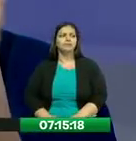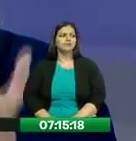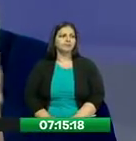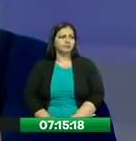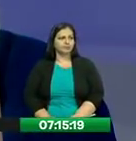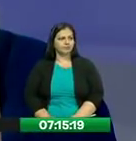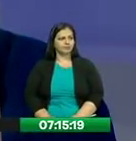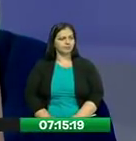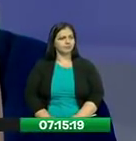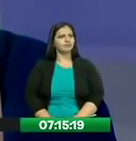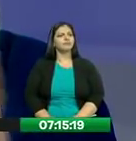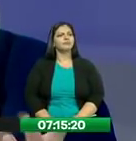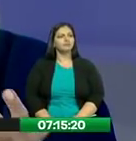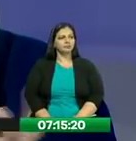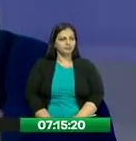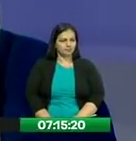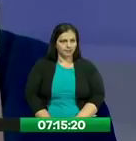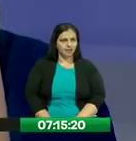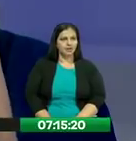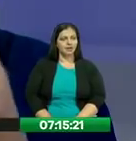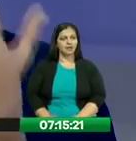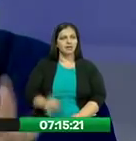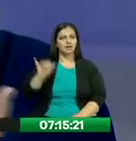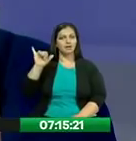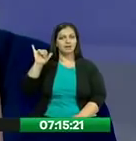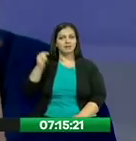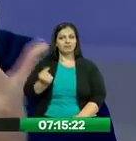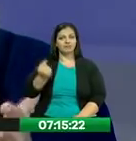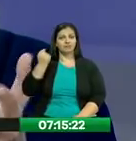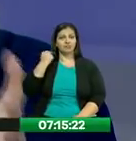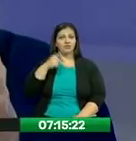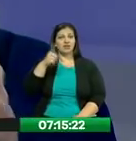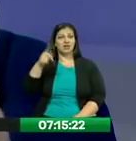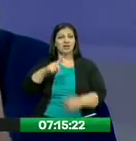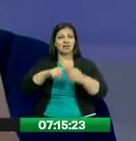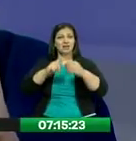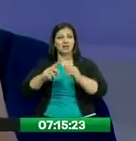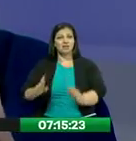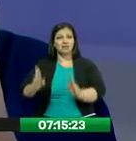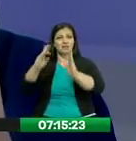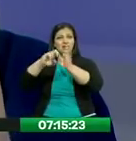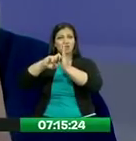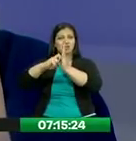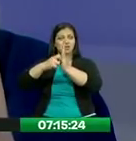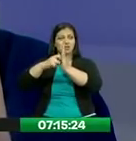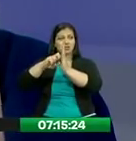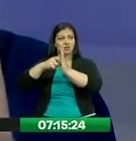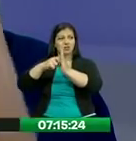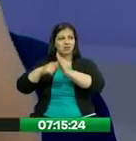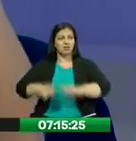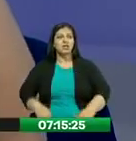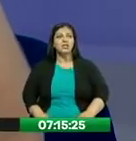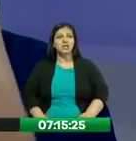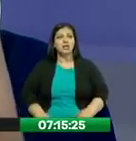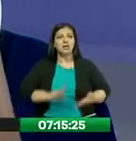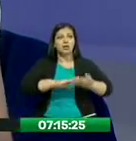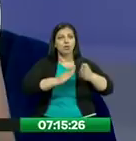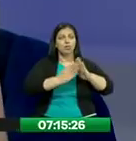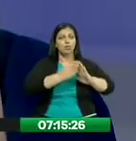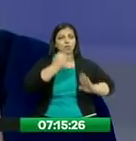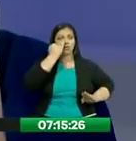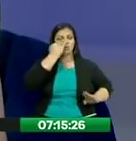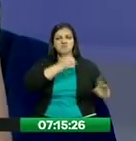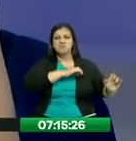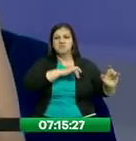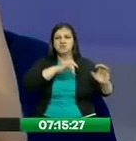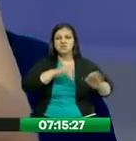que la CONAI en sí, fue el día sábado cuando se quema la Contraloría y se da el toque de queda, y ellos dicen: nosotros estamos aquí en la Casa de la Cultura, en el aura de la Casa de la